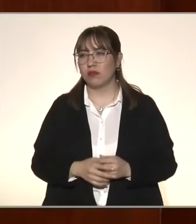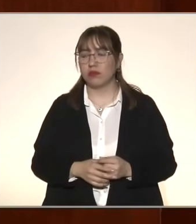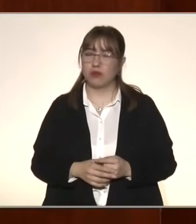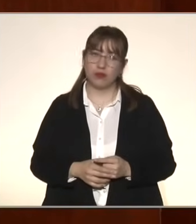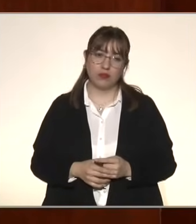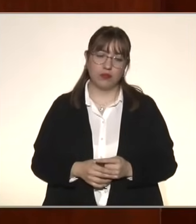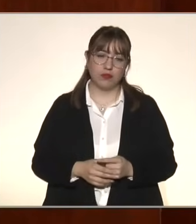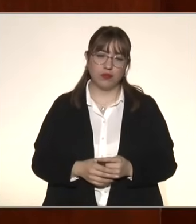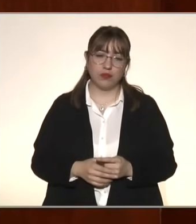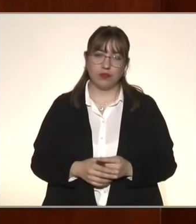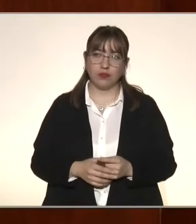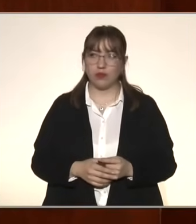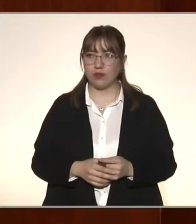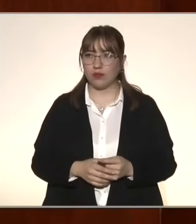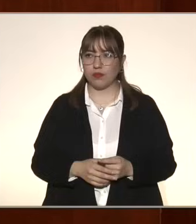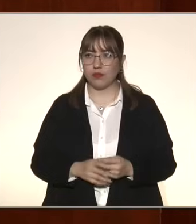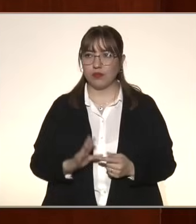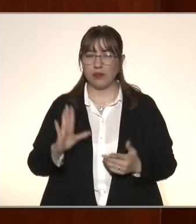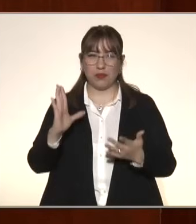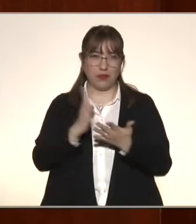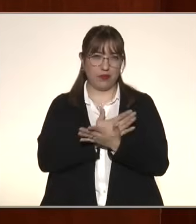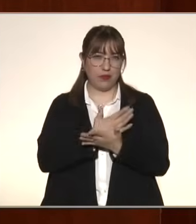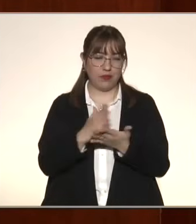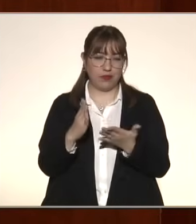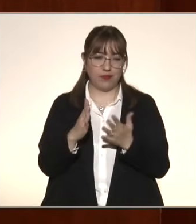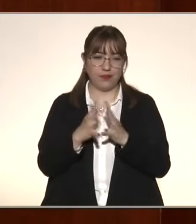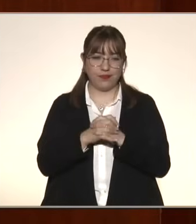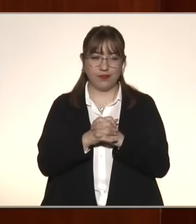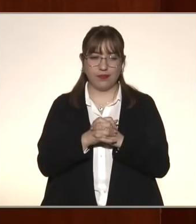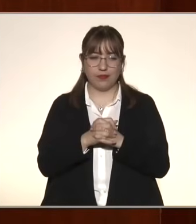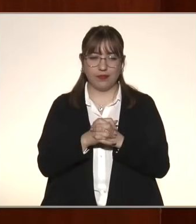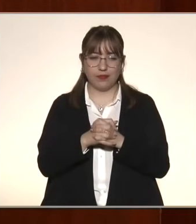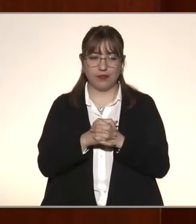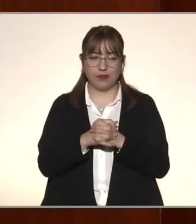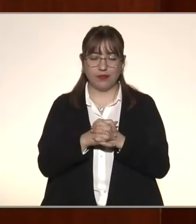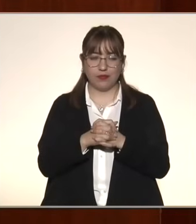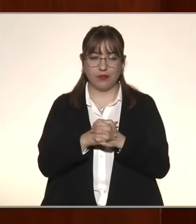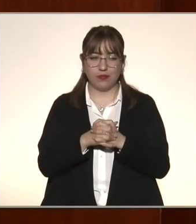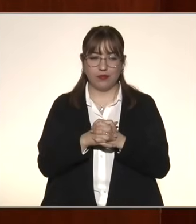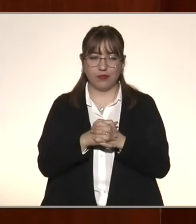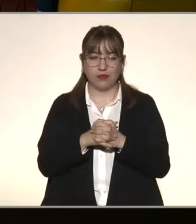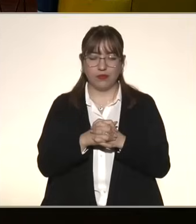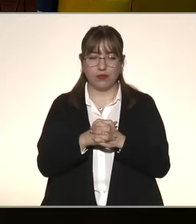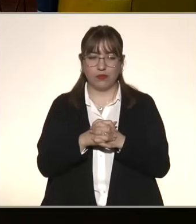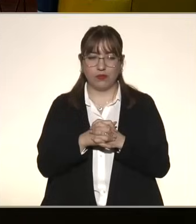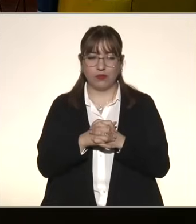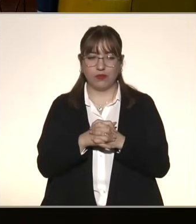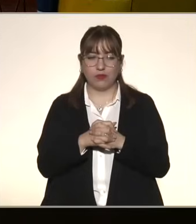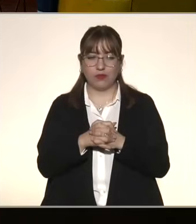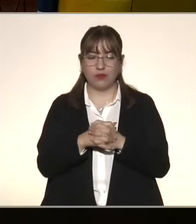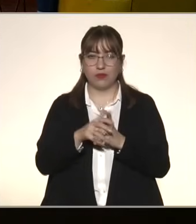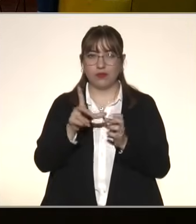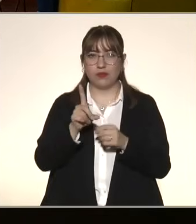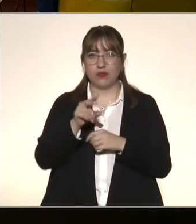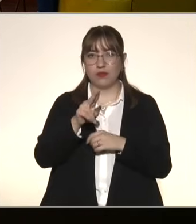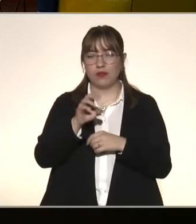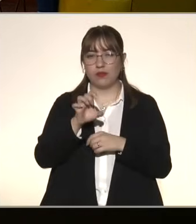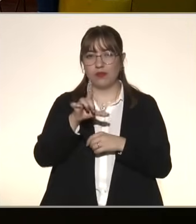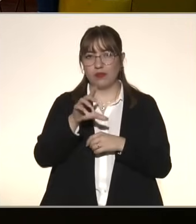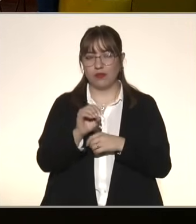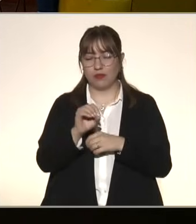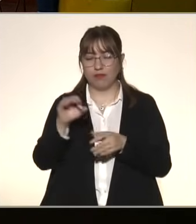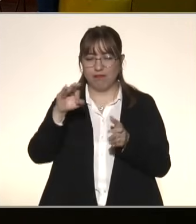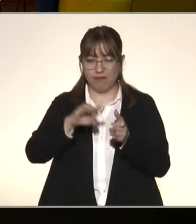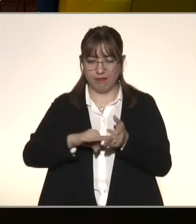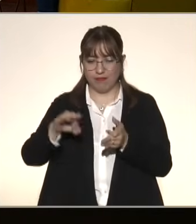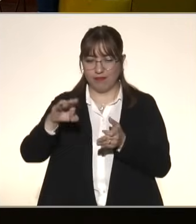Y además, se me fue la idea, estábamos hablando del duelo recurrente, ¿no? Del duelo recurrente. Sí. La